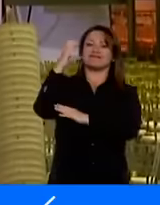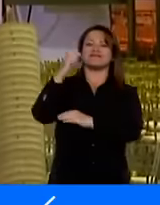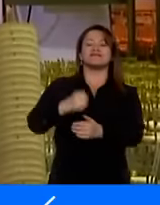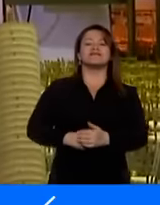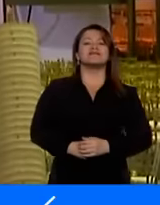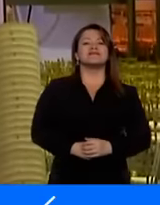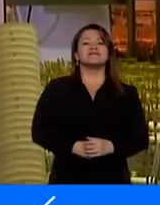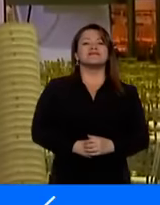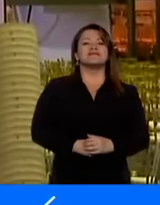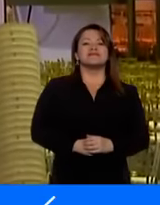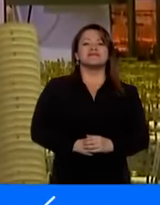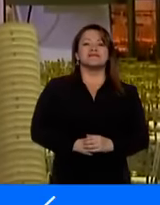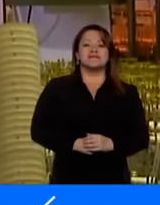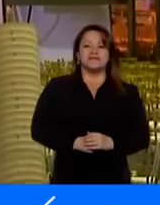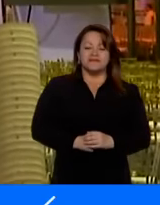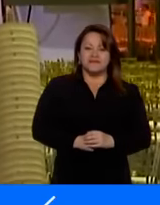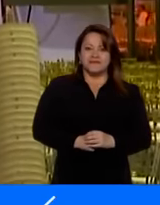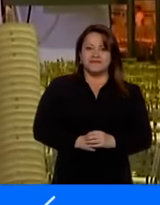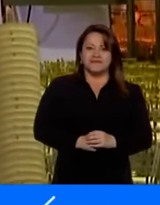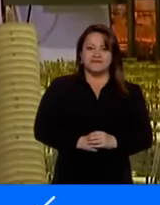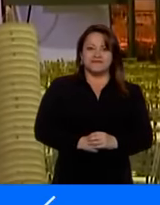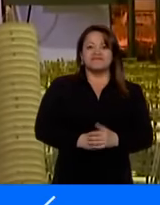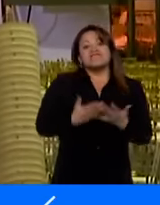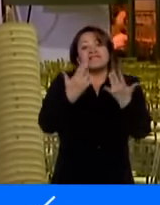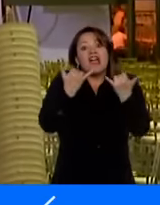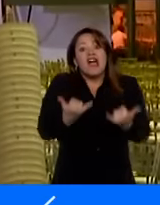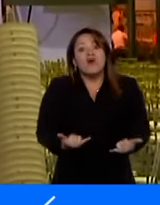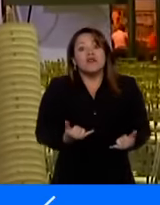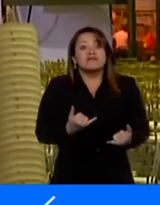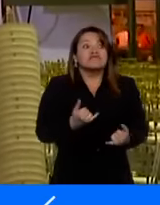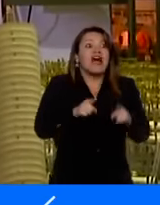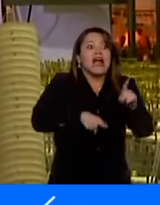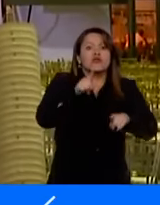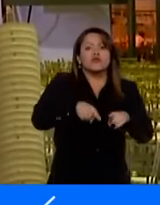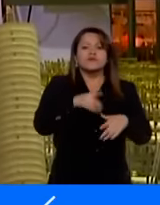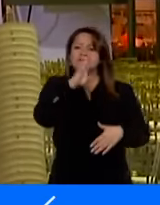Ahora la pregunta de muchos colombianos es qué es lo que va a pasar después de la firma del acuerdo de paz. Hoy es el